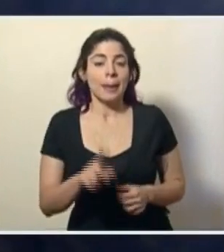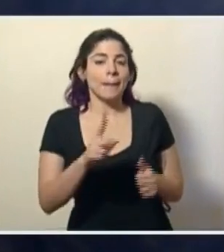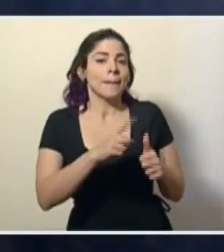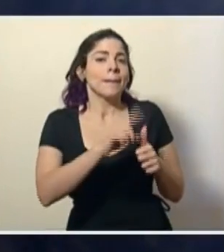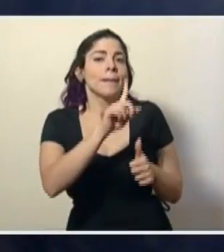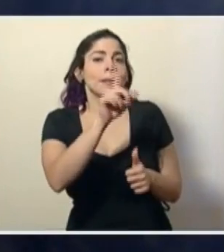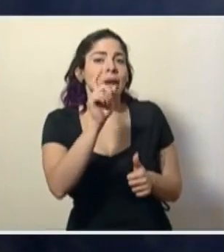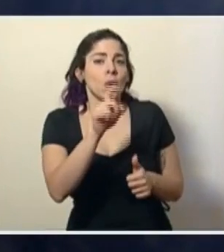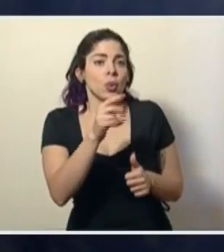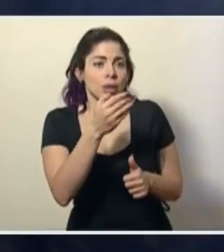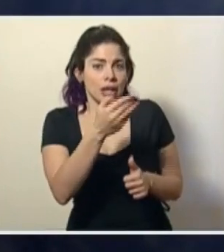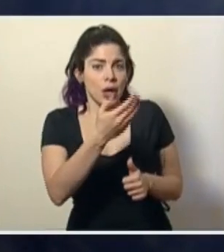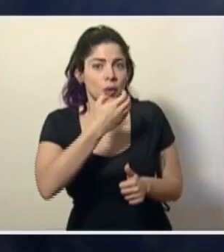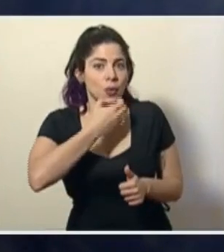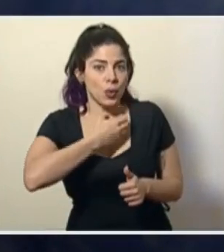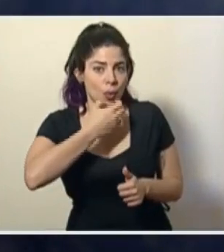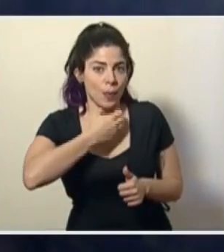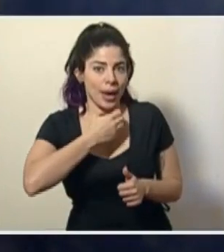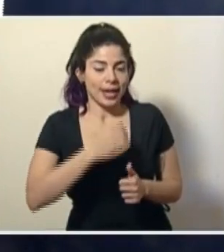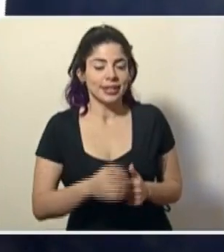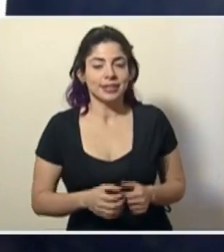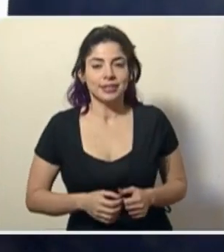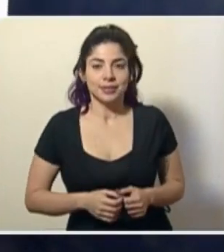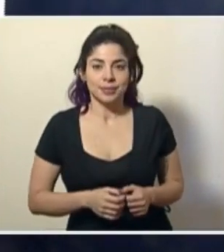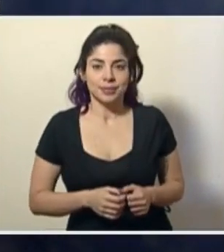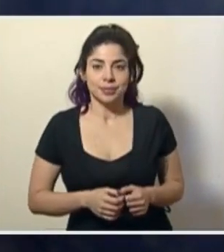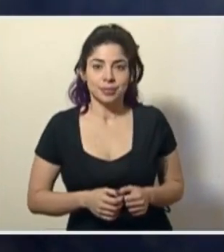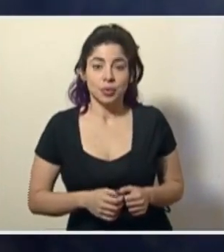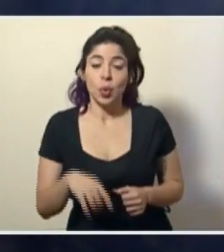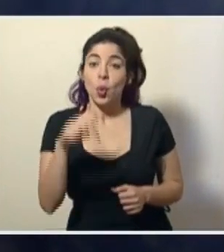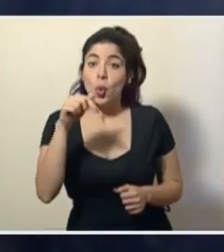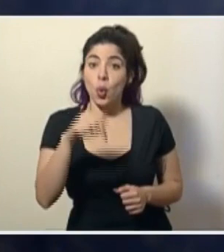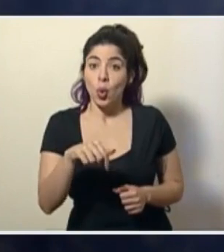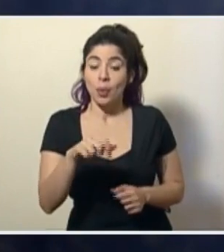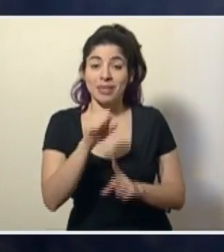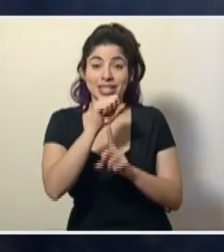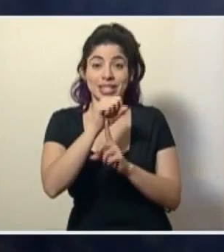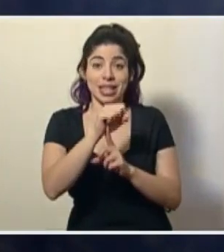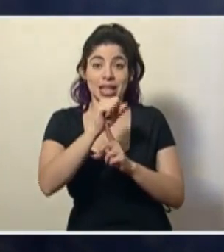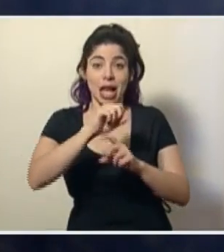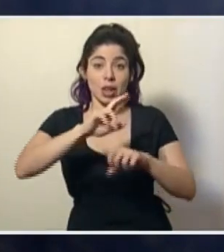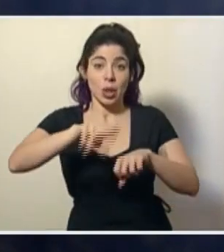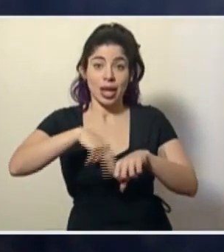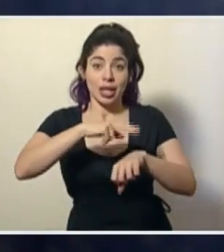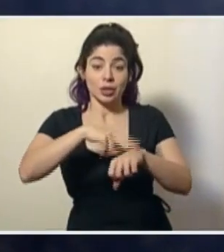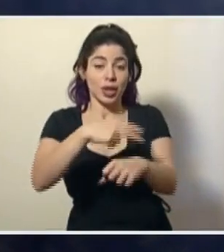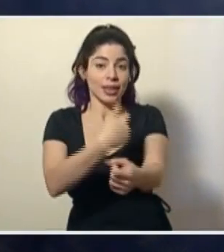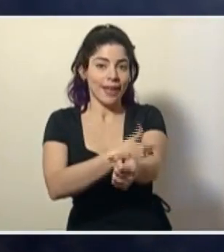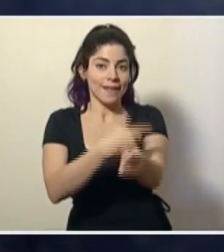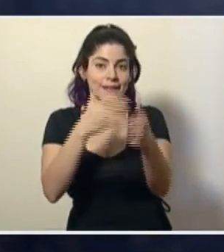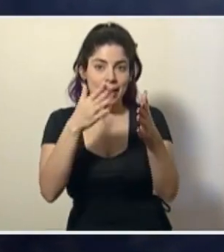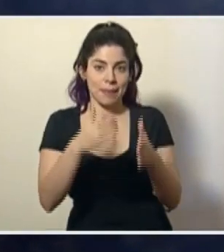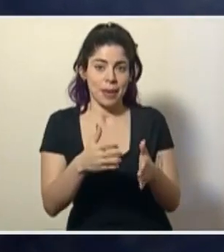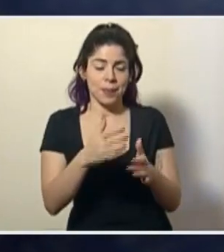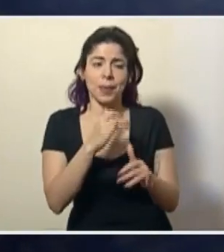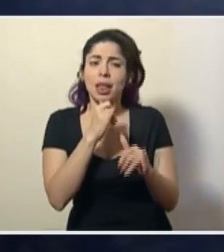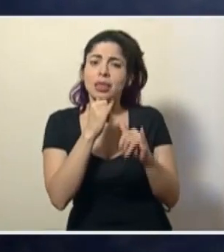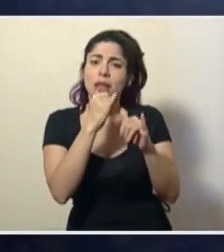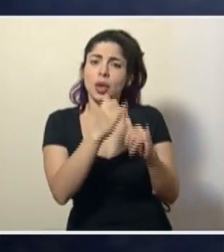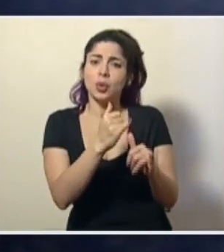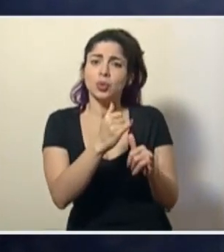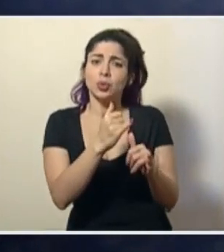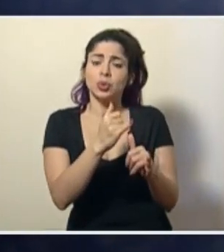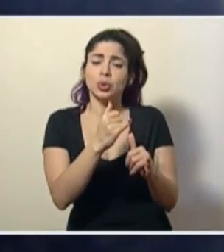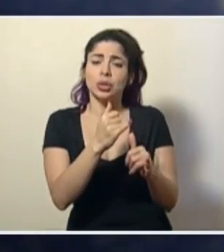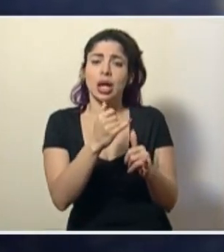La primera pregunta es para usted, don Román Macaya. Hoy el Sindicato Nacional de Enfermería denuncia que